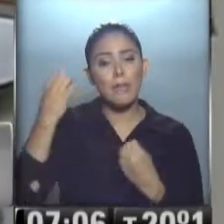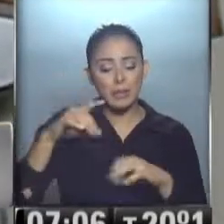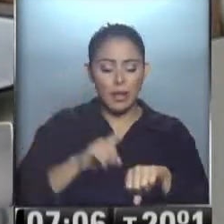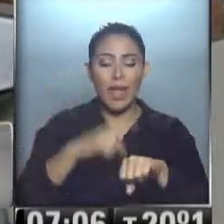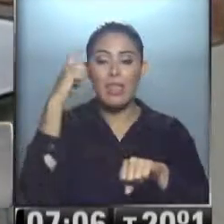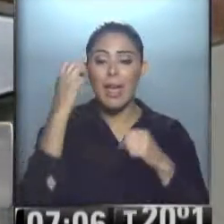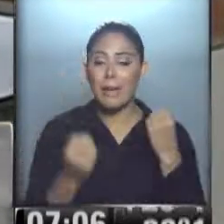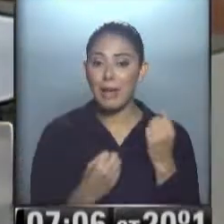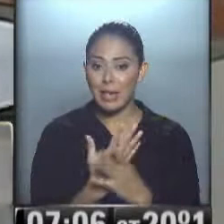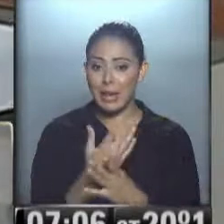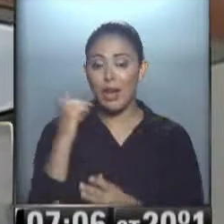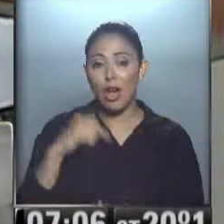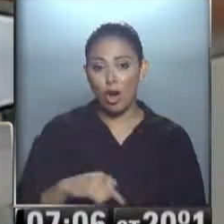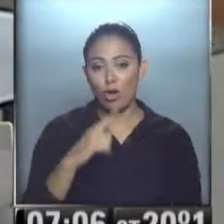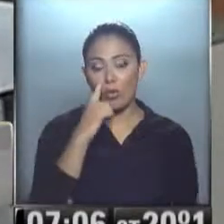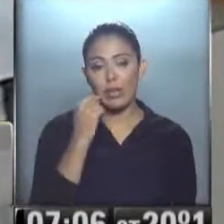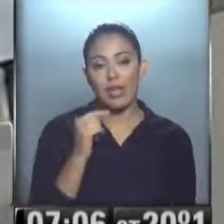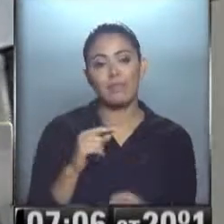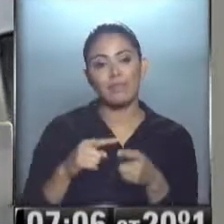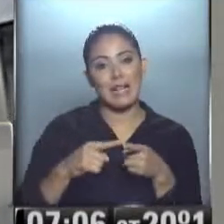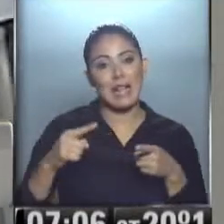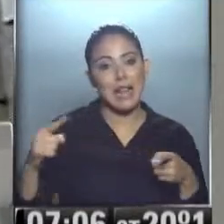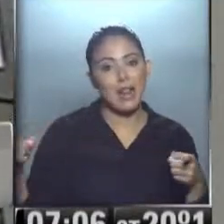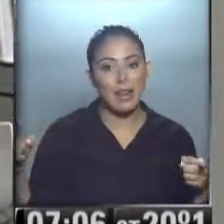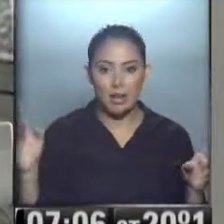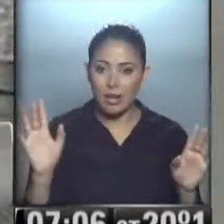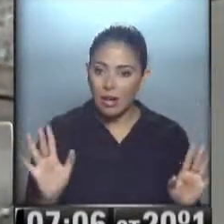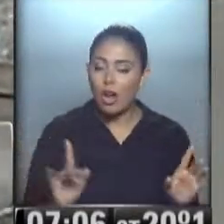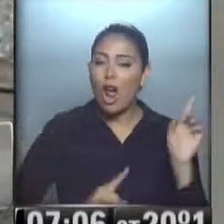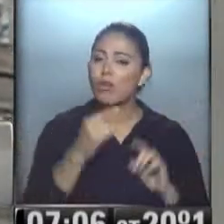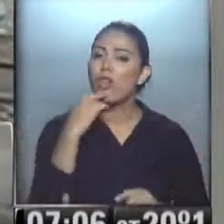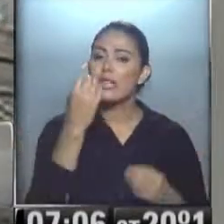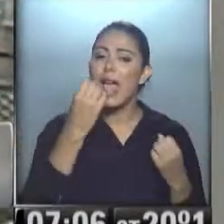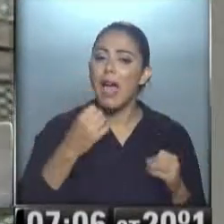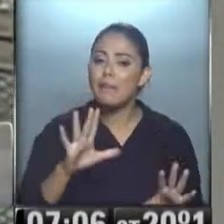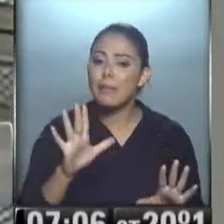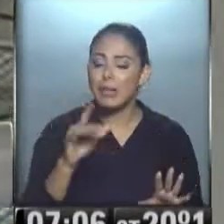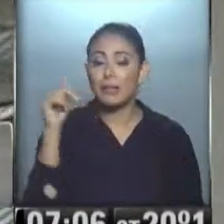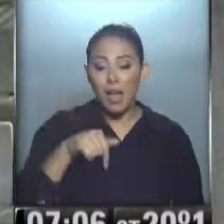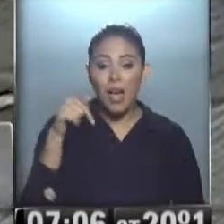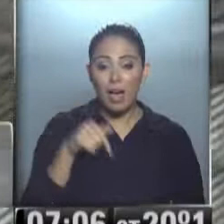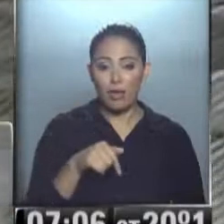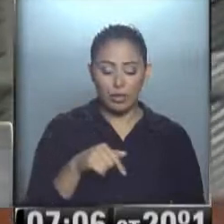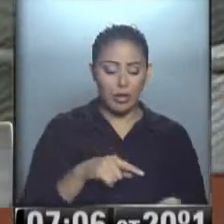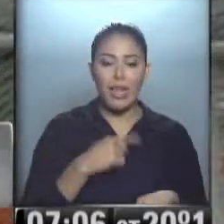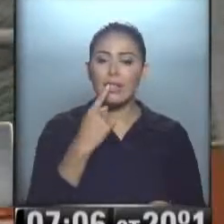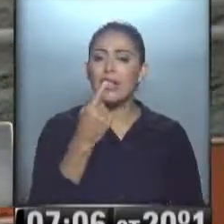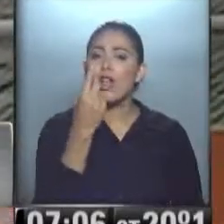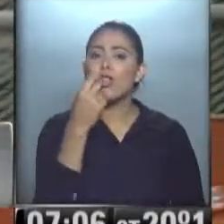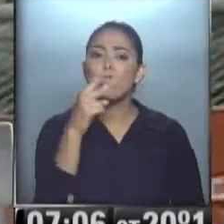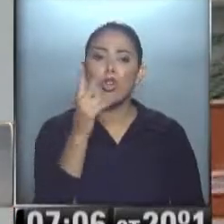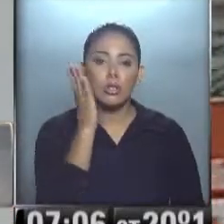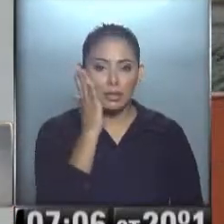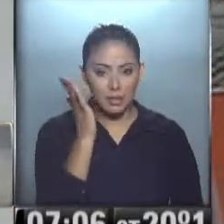10 de la mañana va a ser una jornada muy muy larga muy extensa algunos dicen que va a ser a partir ahora de las 14 de las